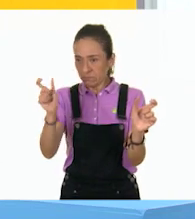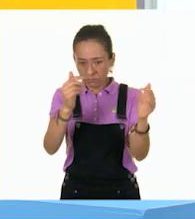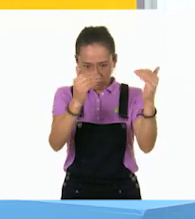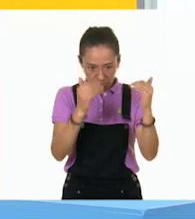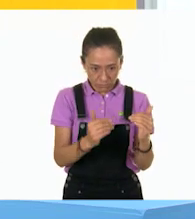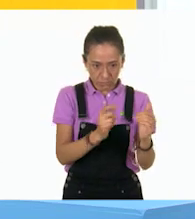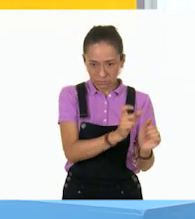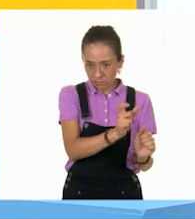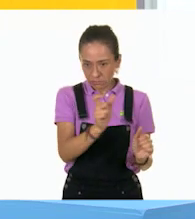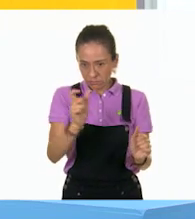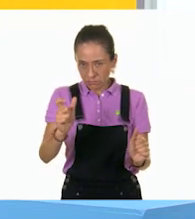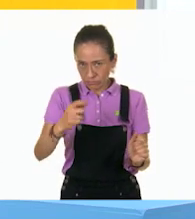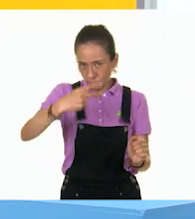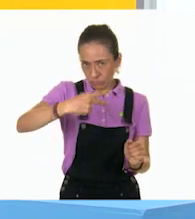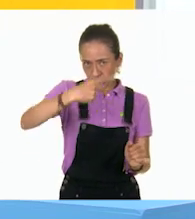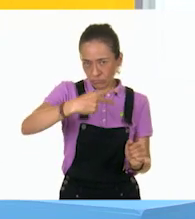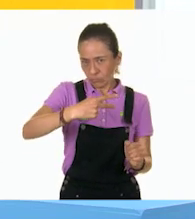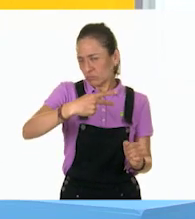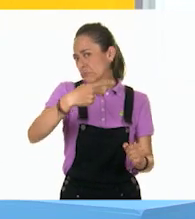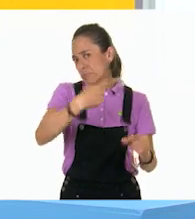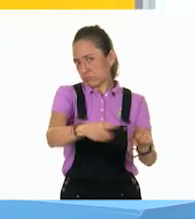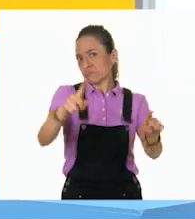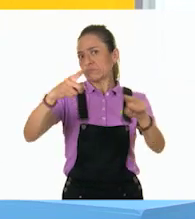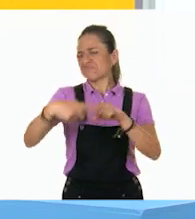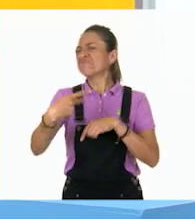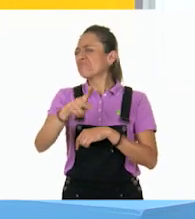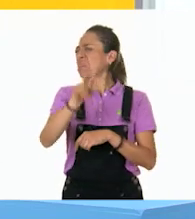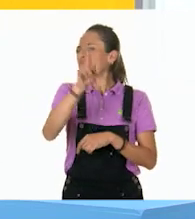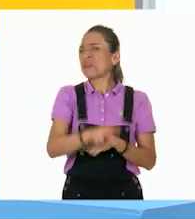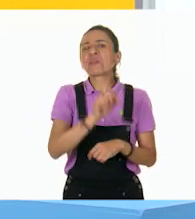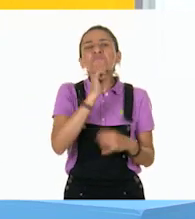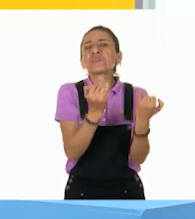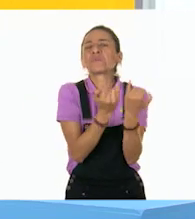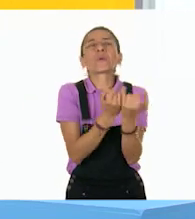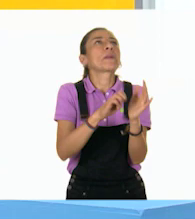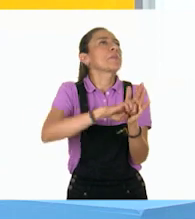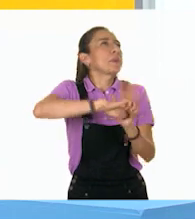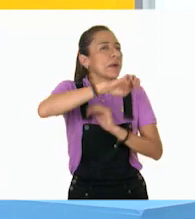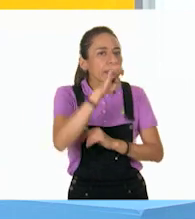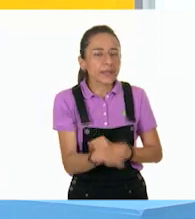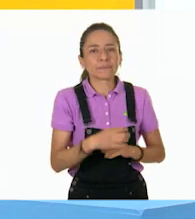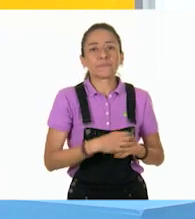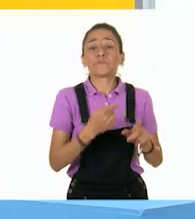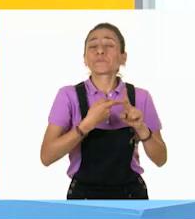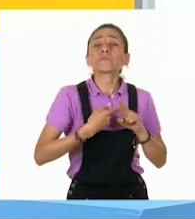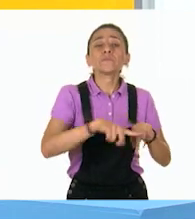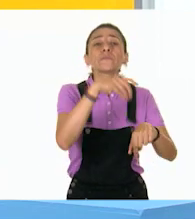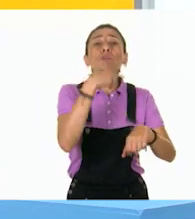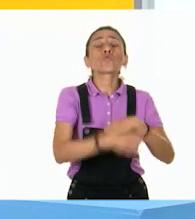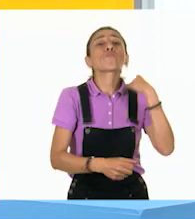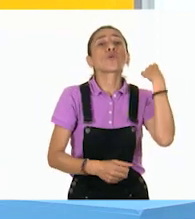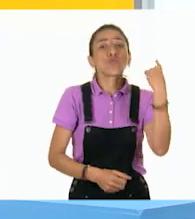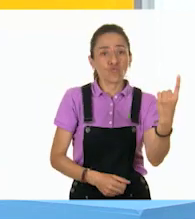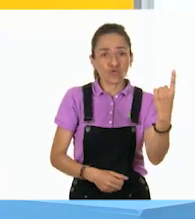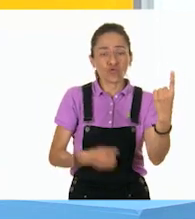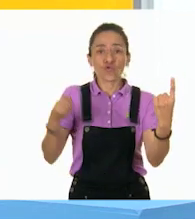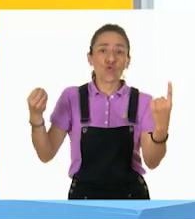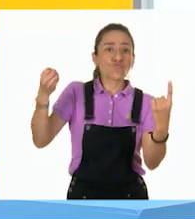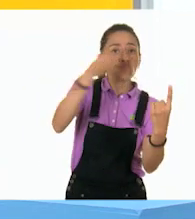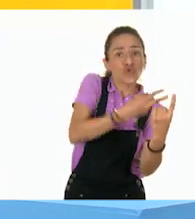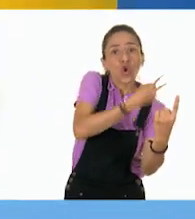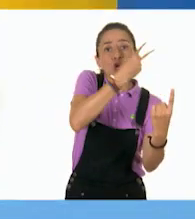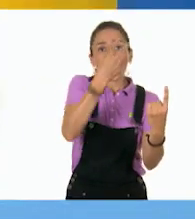el mismo patrón. Por ejemplo, si iniciamos con el 1 y le sumamos 2, ¿cuál será el siguiente